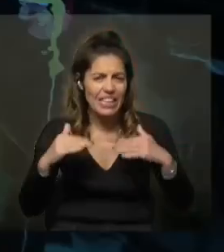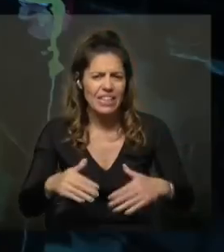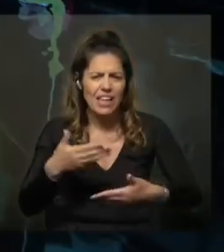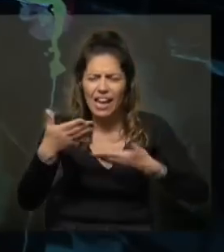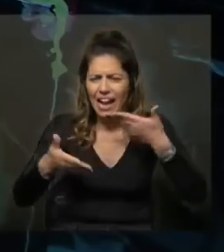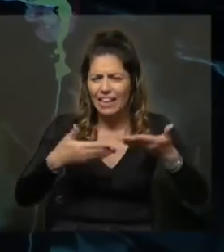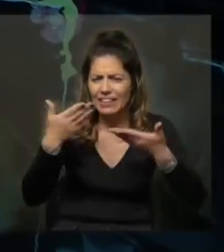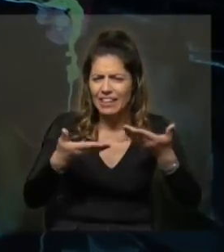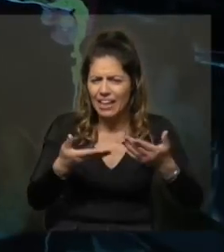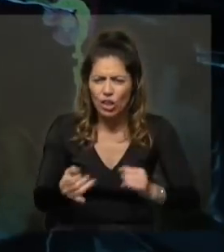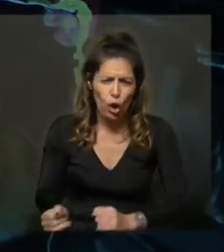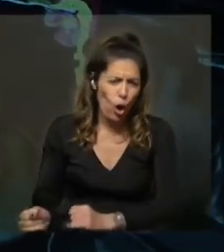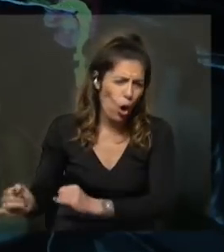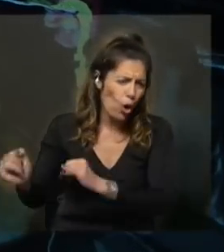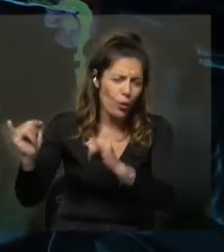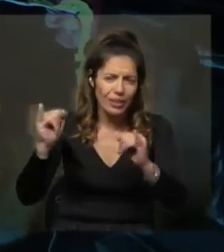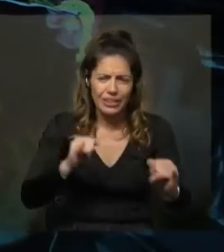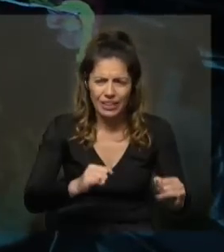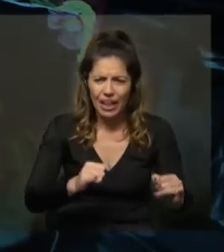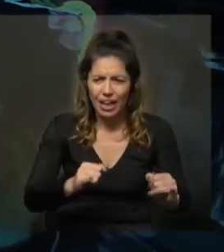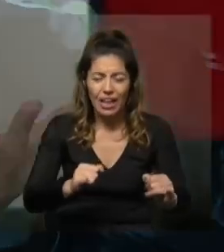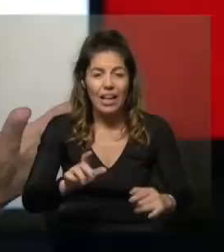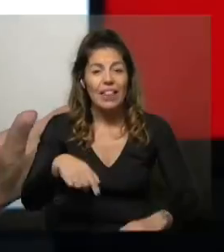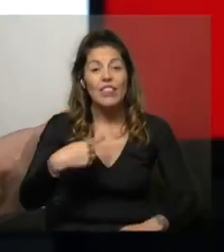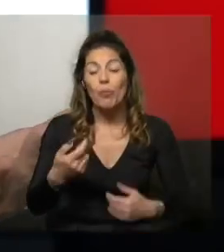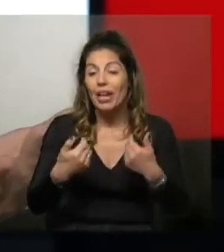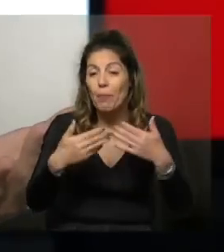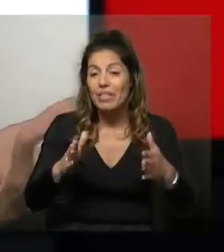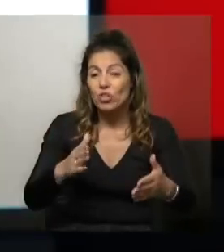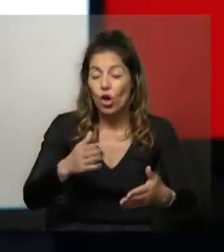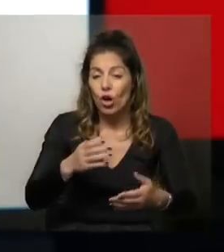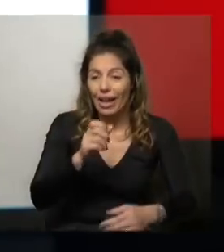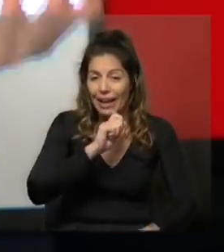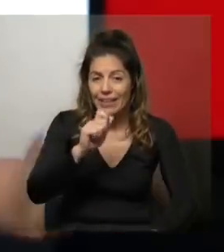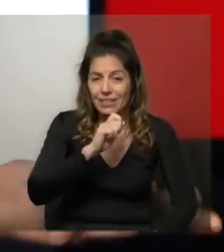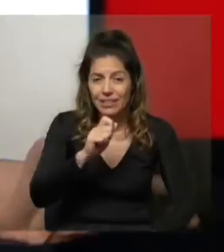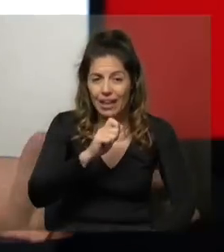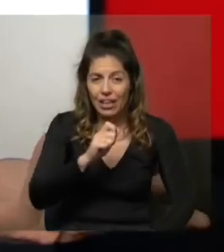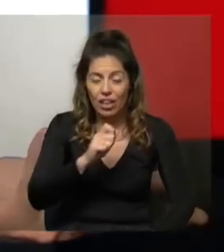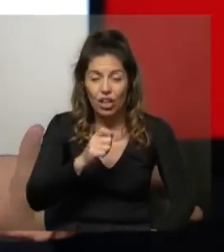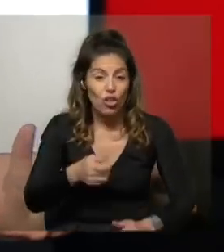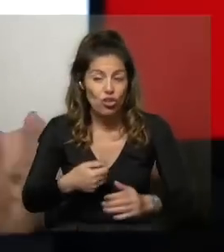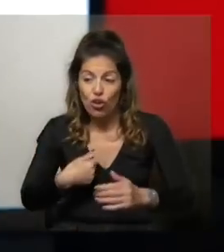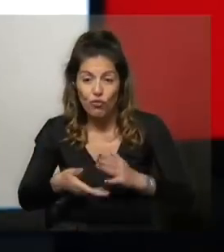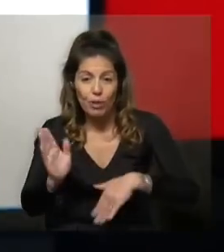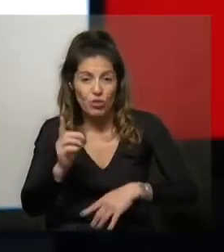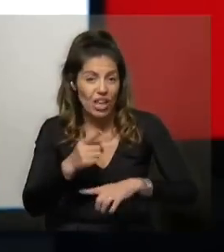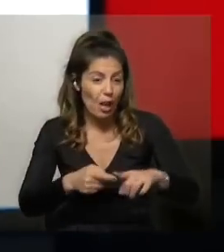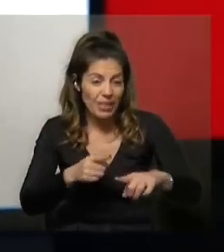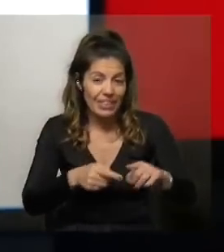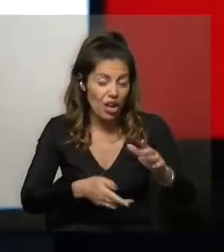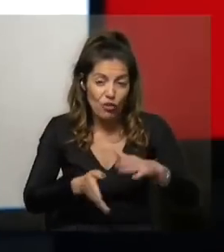todo el día Ya tanto así que después de que empezó a recitar nos fuimos a la mitad de recital